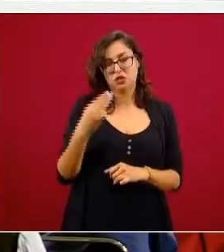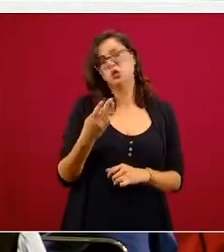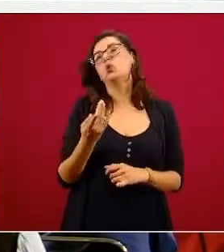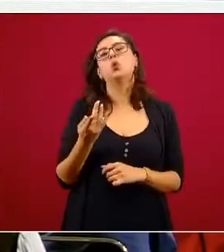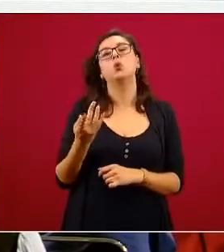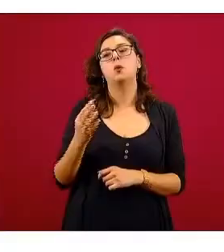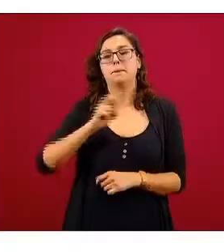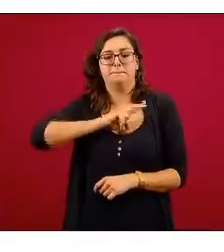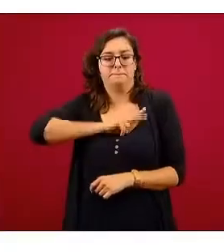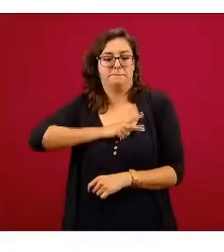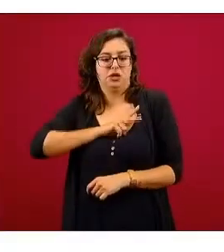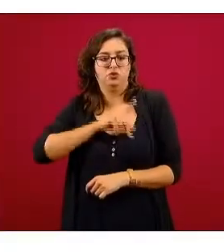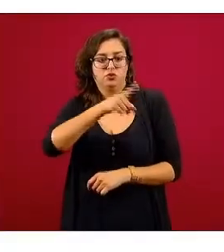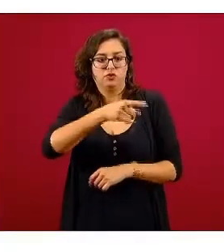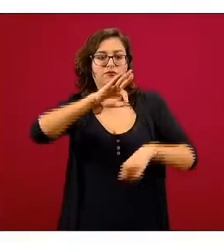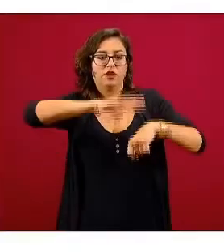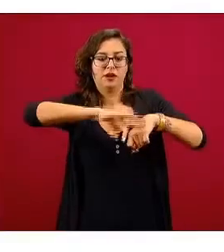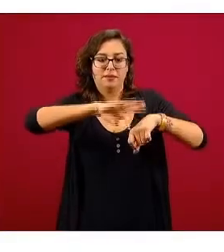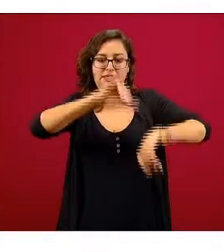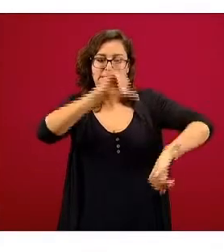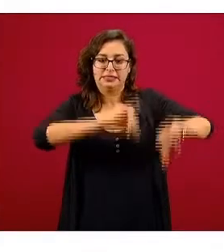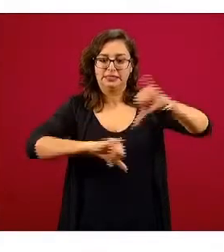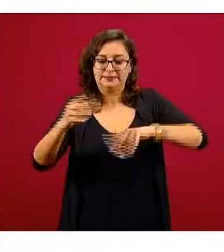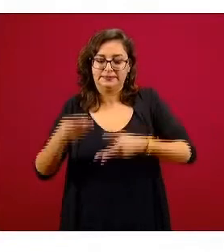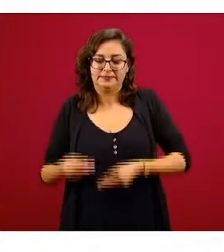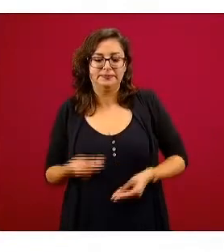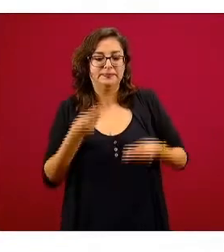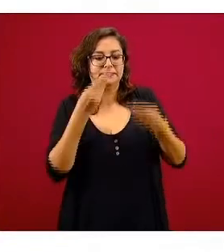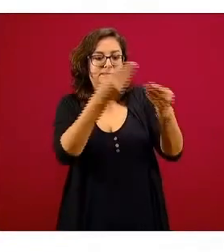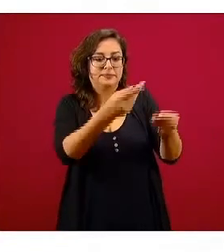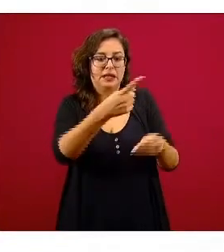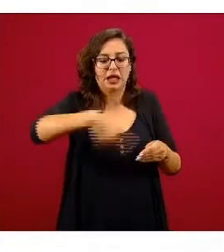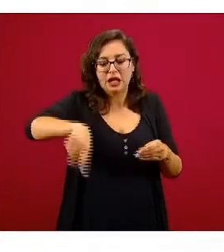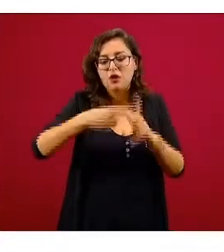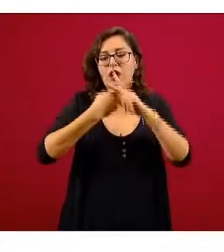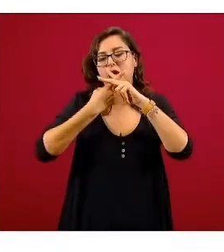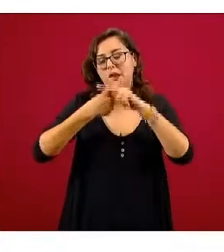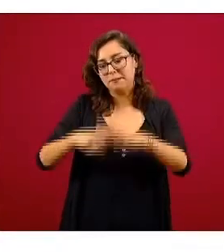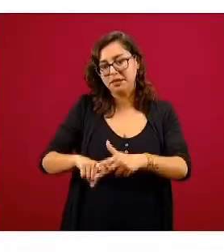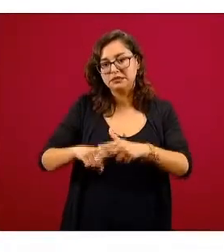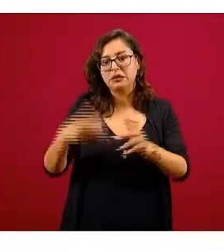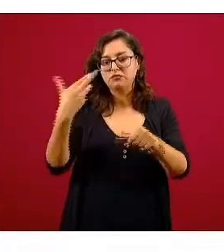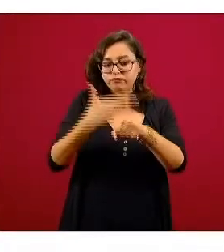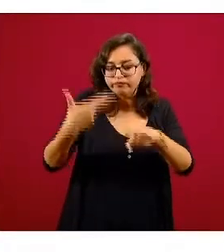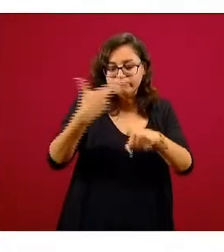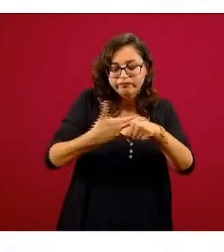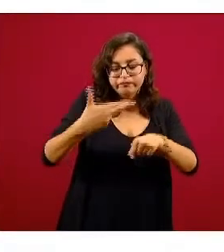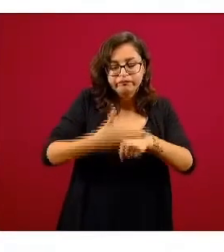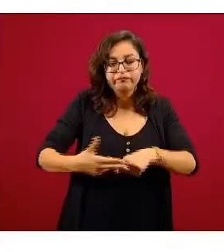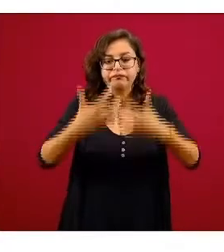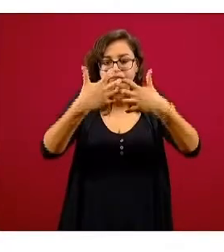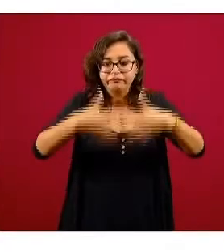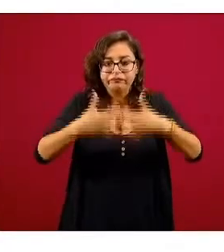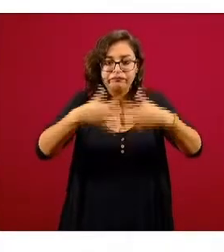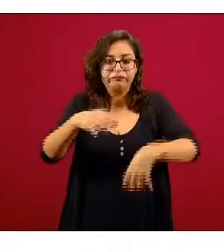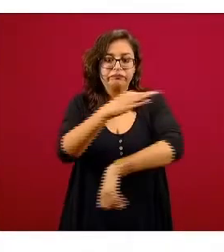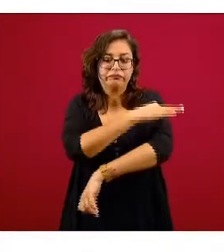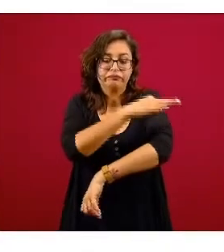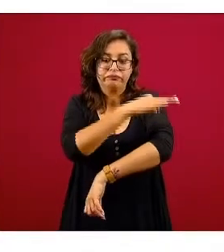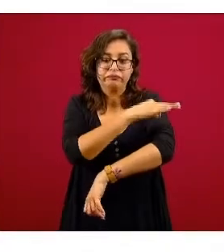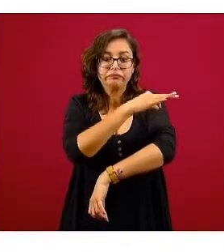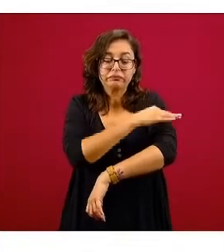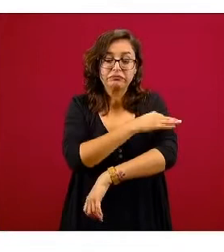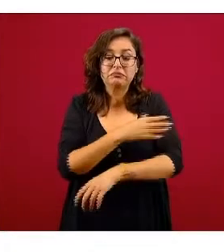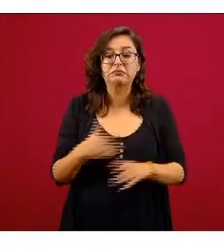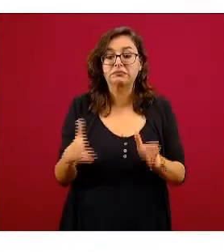compañías y ellos empiezan a hacer la optimización de condiciones para producir la vacuna. Se fabrica a granel en